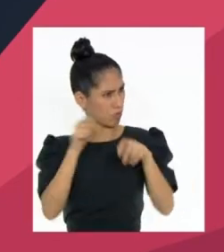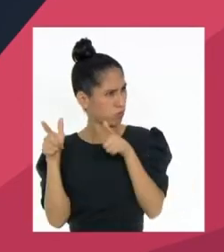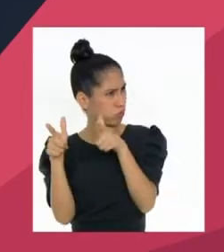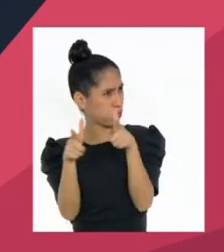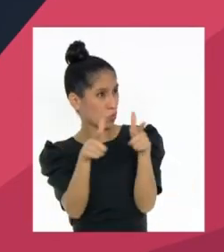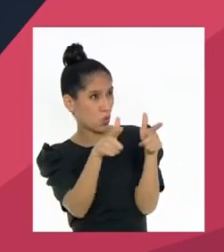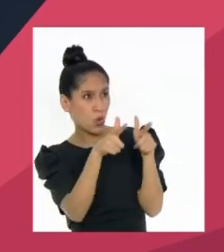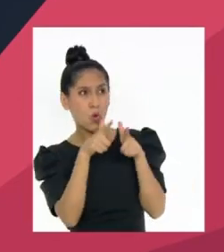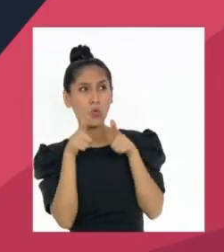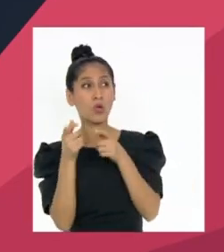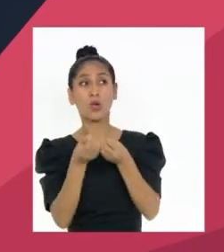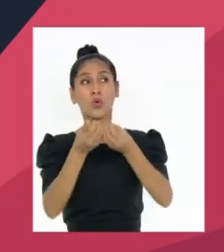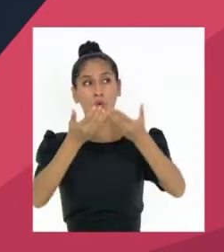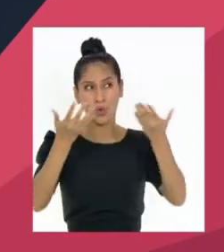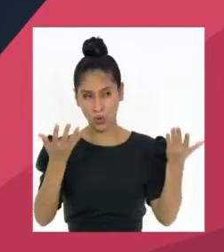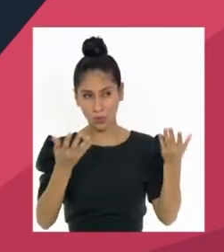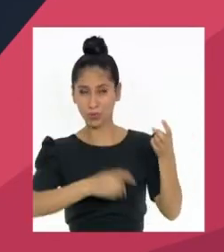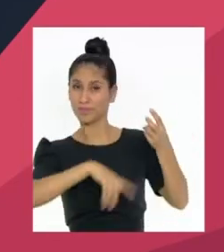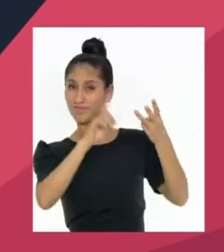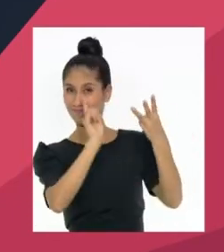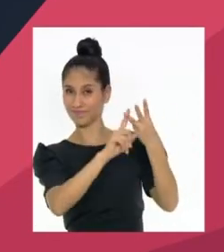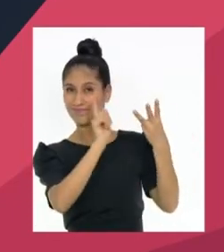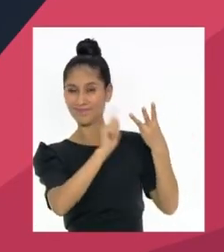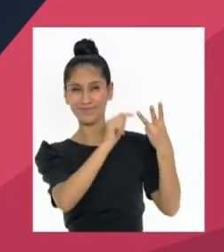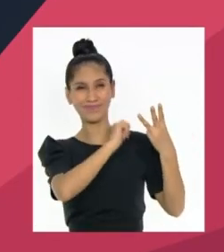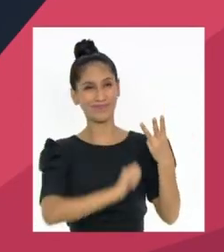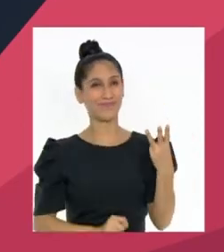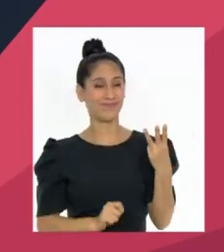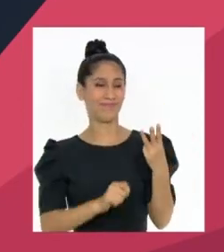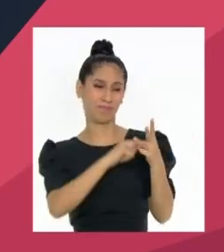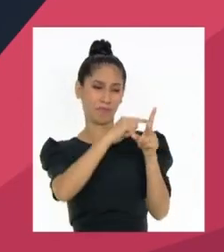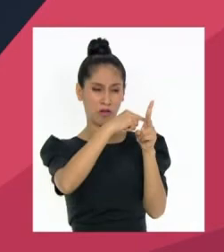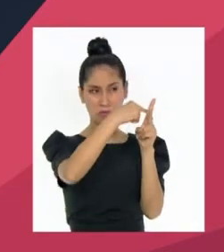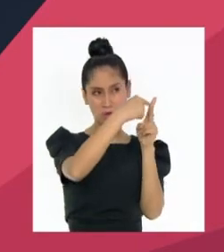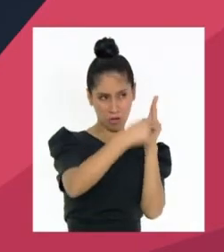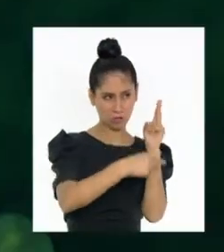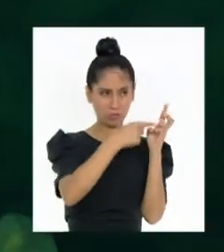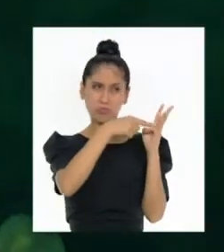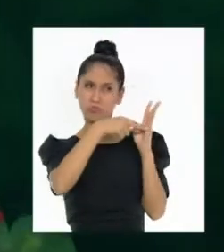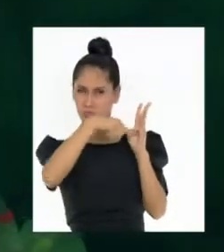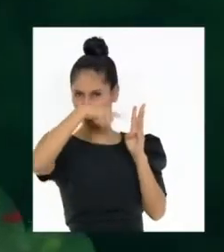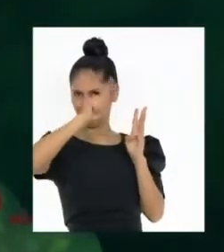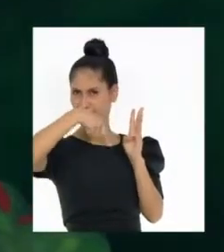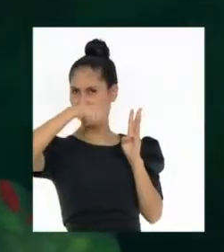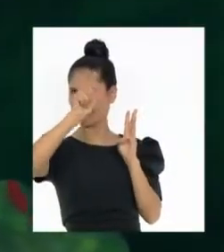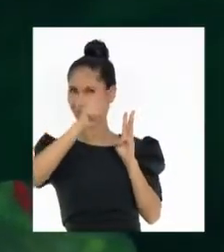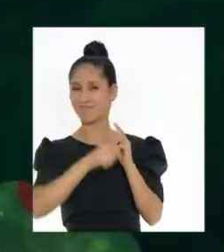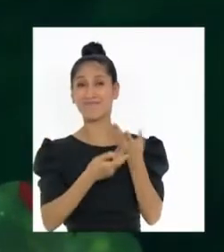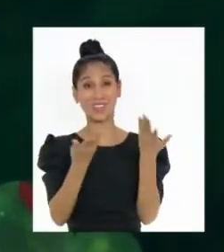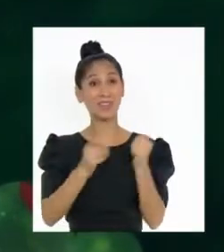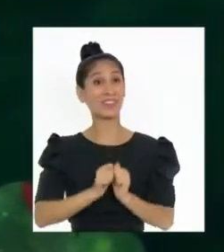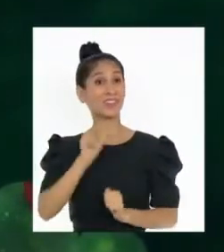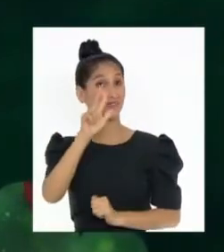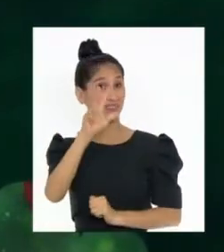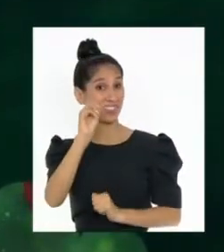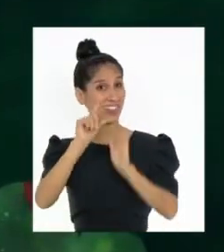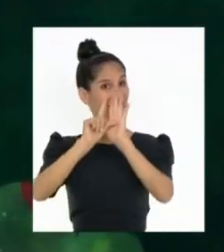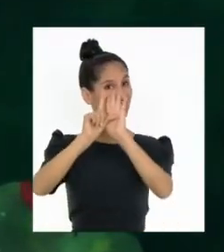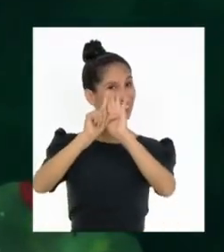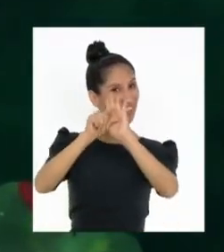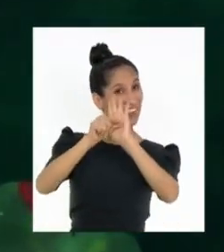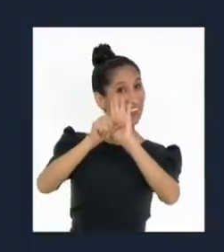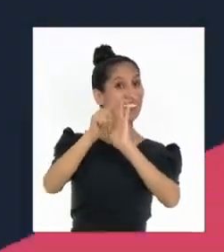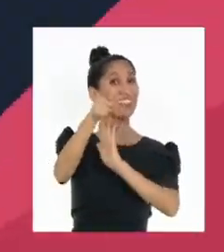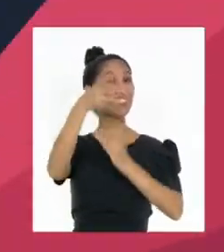han designado a cada actividad. Y C. Ambas opciones son apropiadas. Tienen 30 segundos para dar